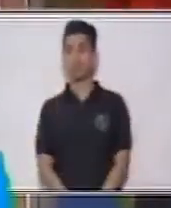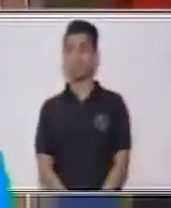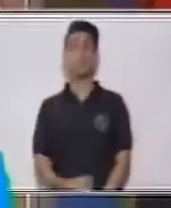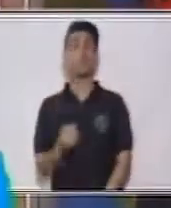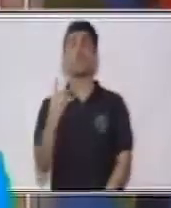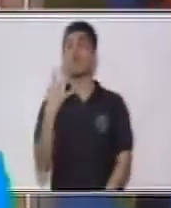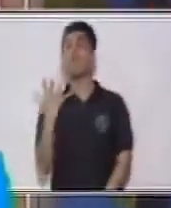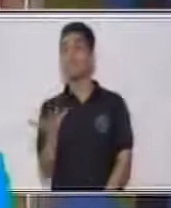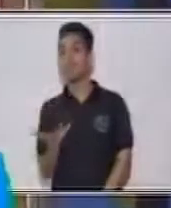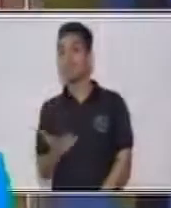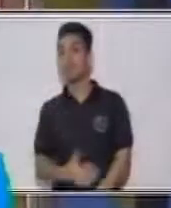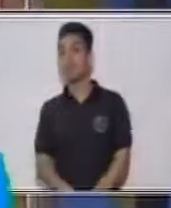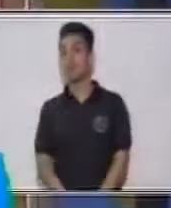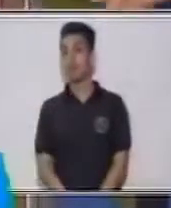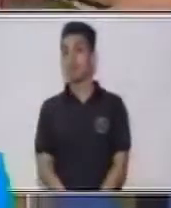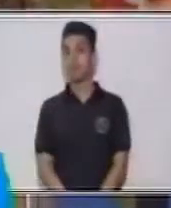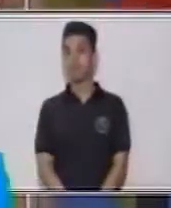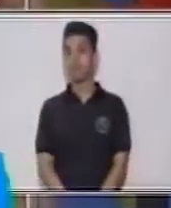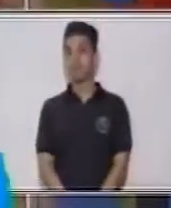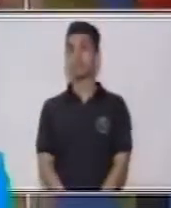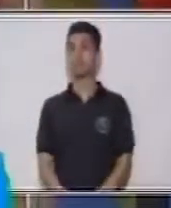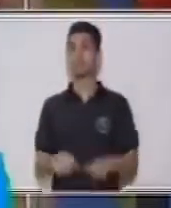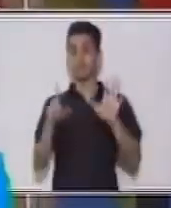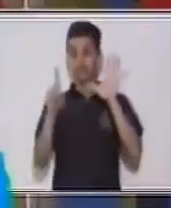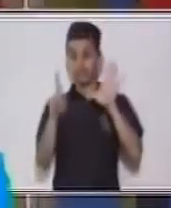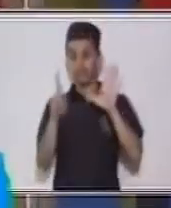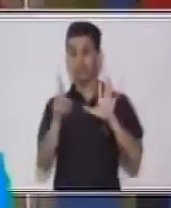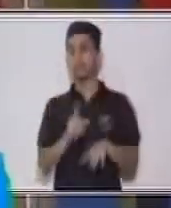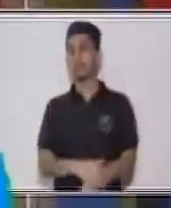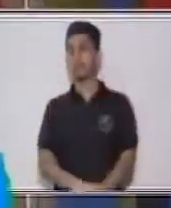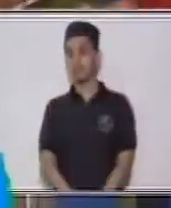cuando sería muy bien que 6